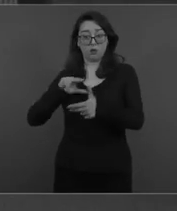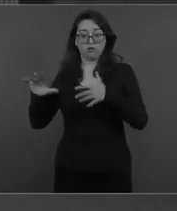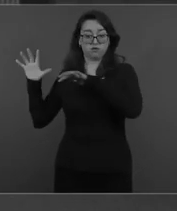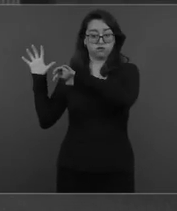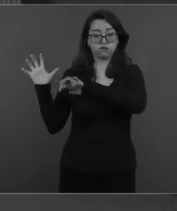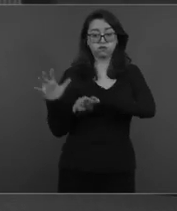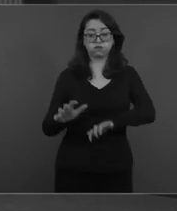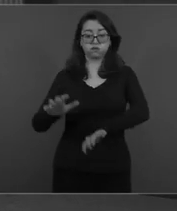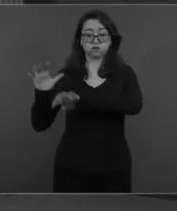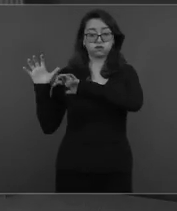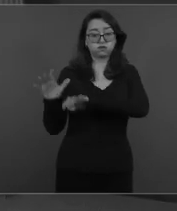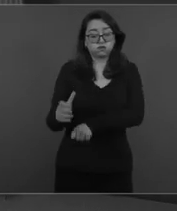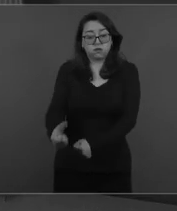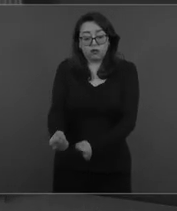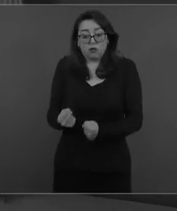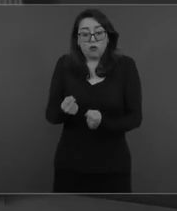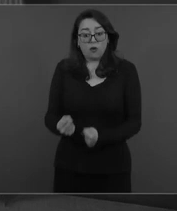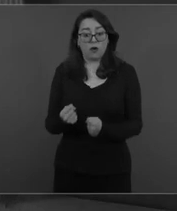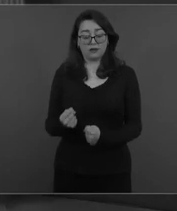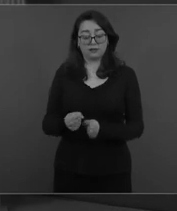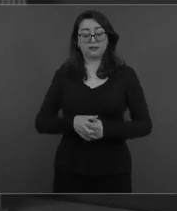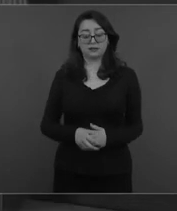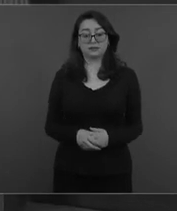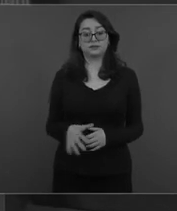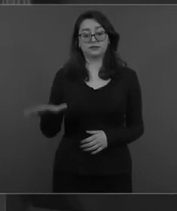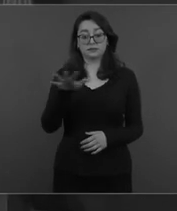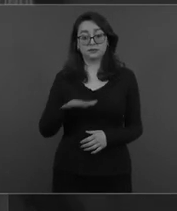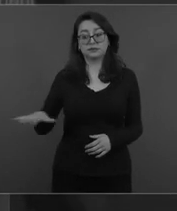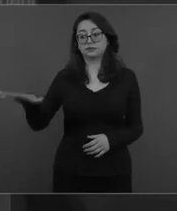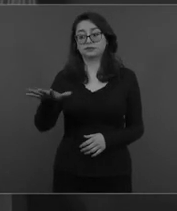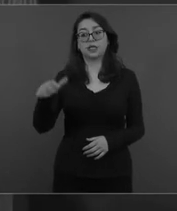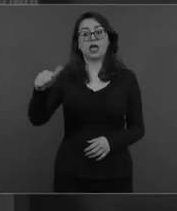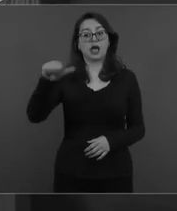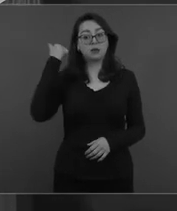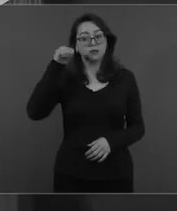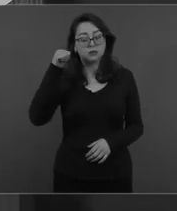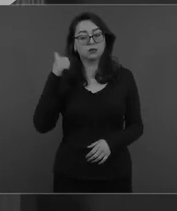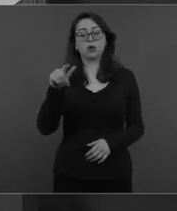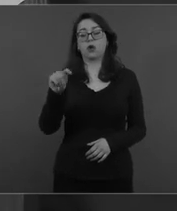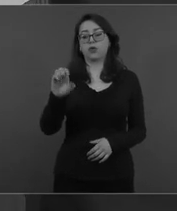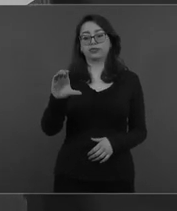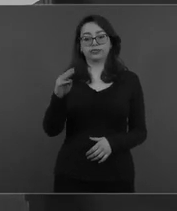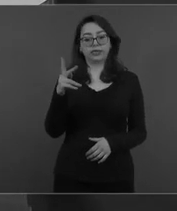Costa Grande, en Acapulco, en Tecpan, en